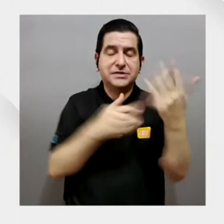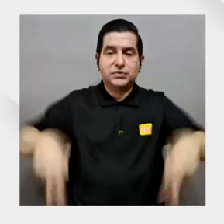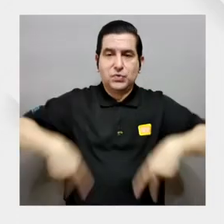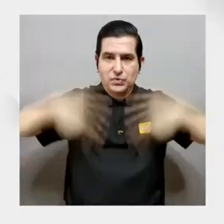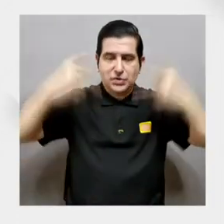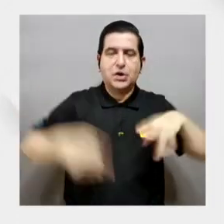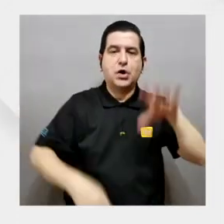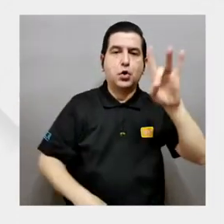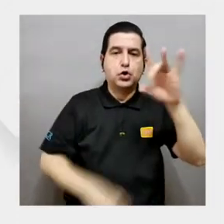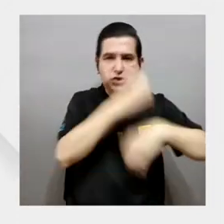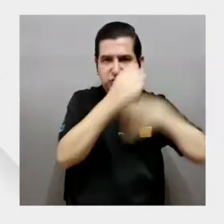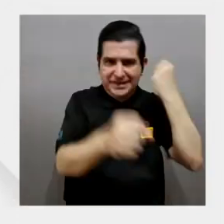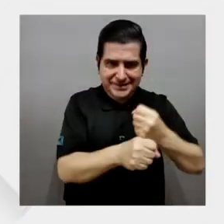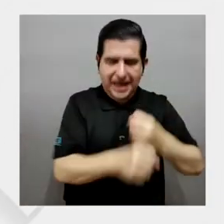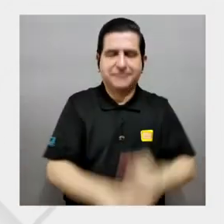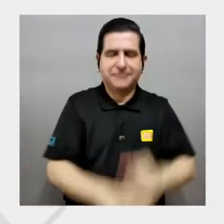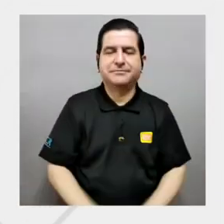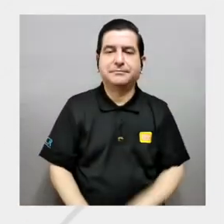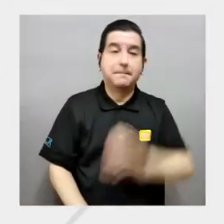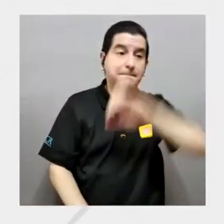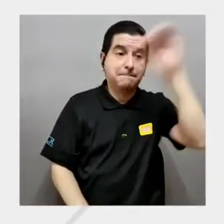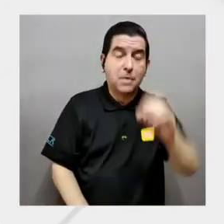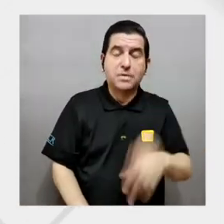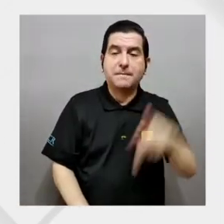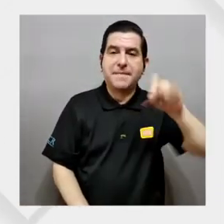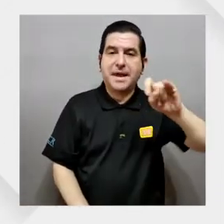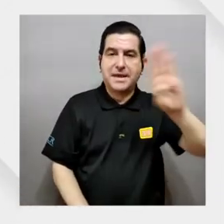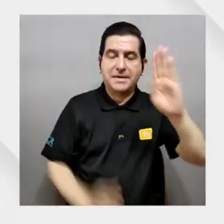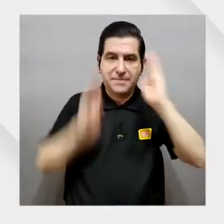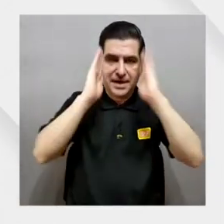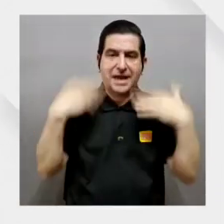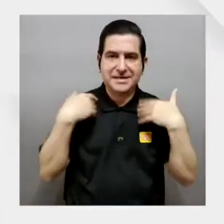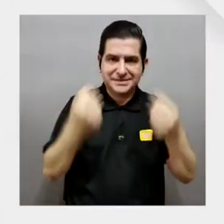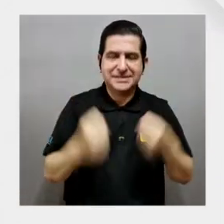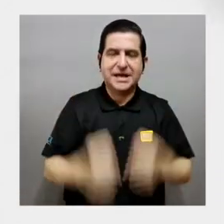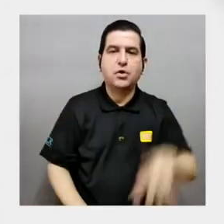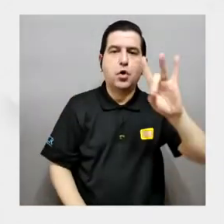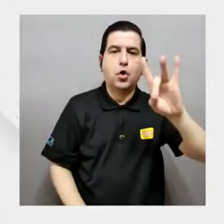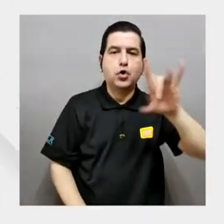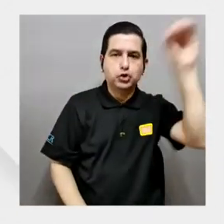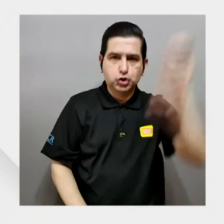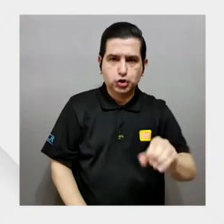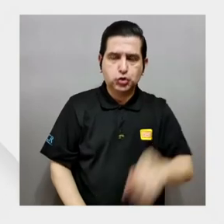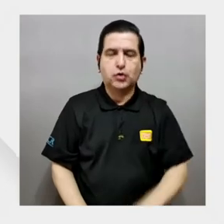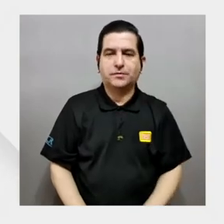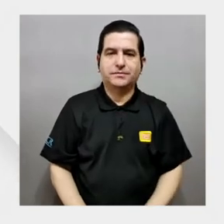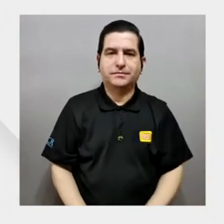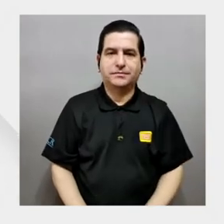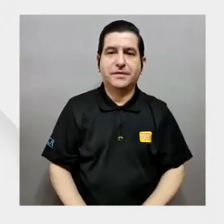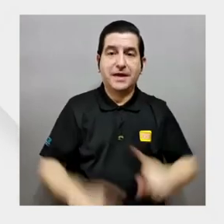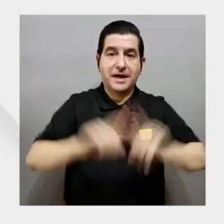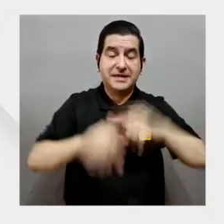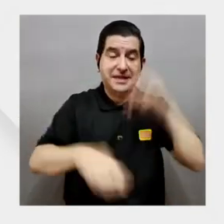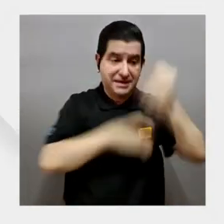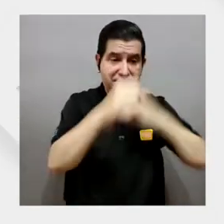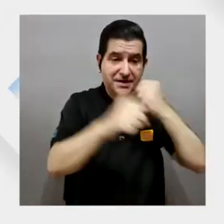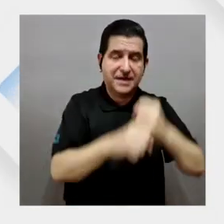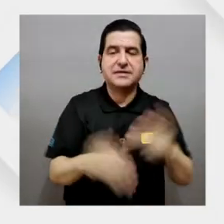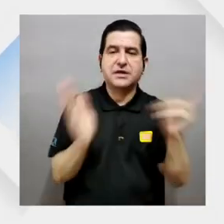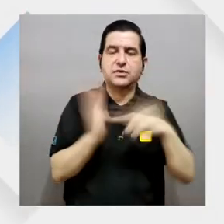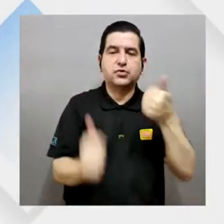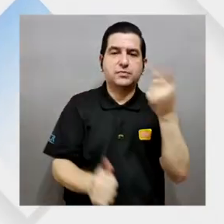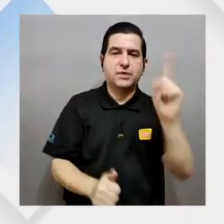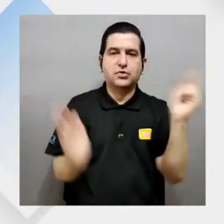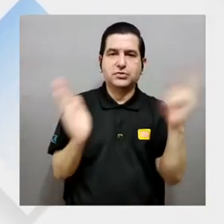5.057.999 personas y la esperanza de vida de 80 años. El porcentaje del PIB destinado a salud es 8% en